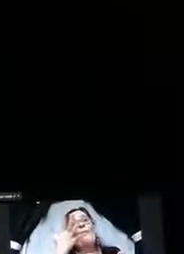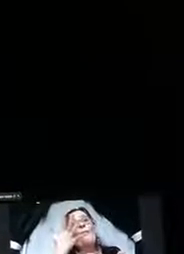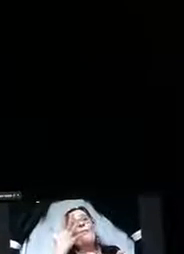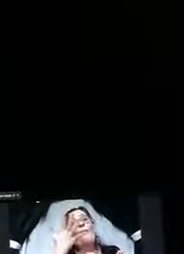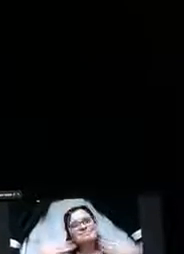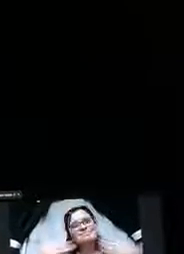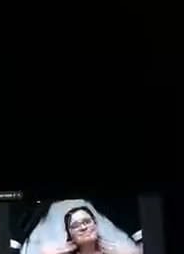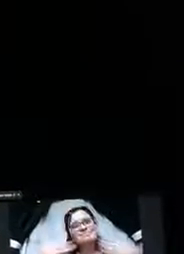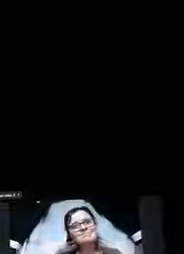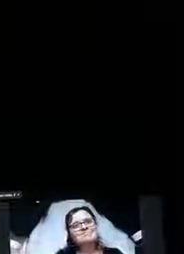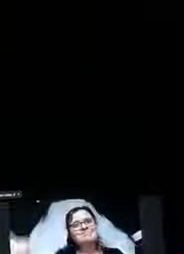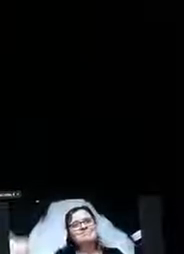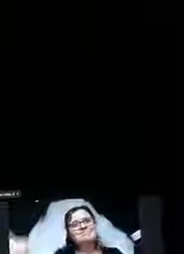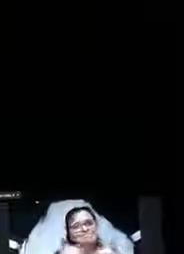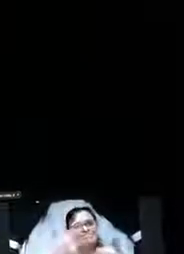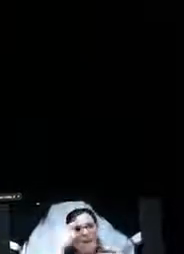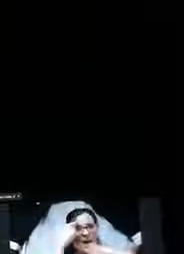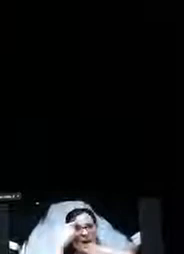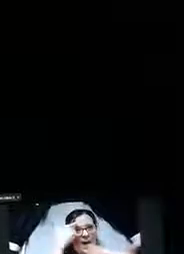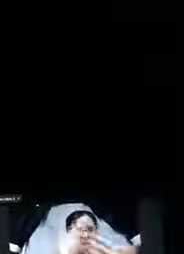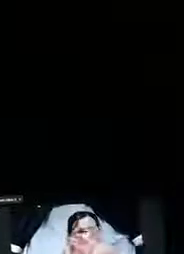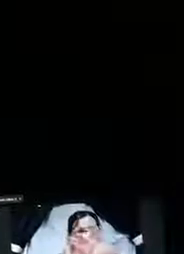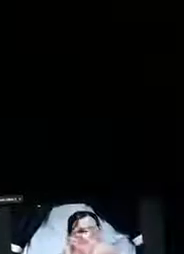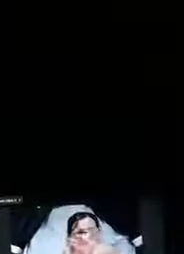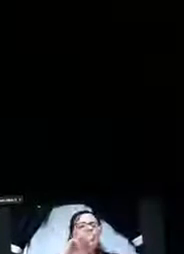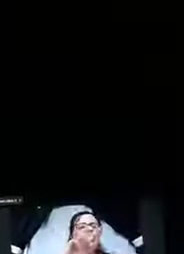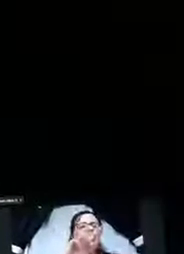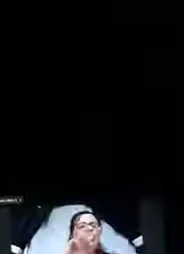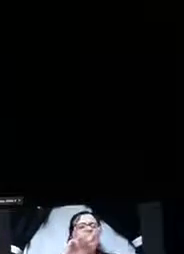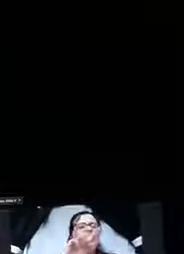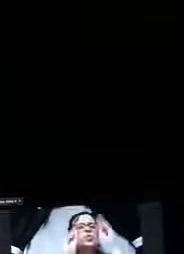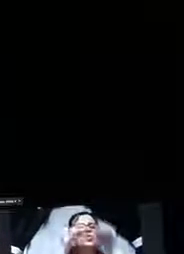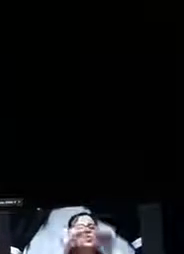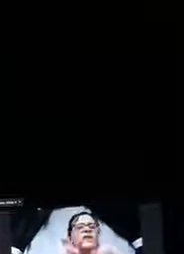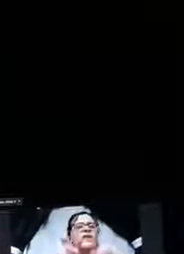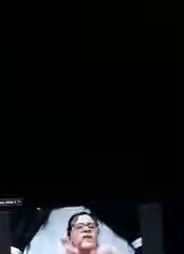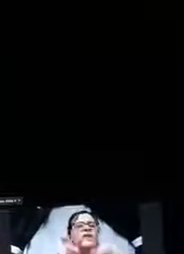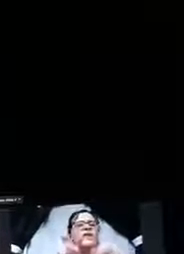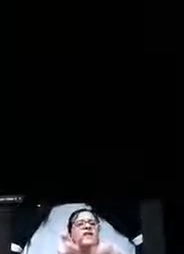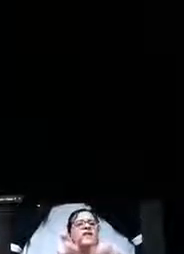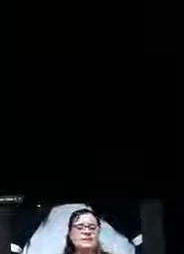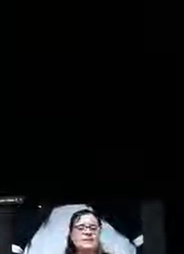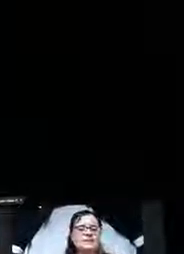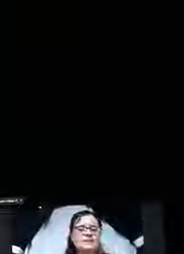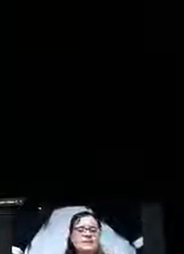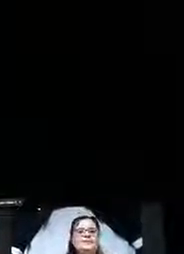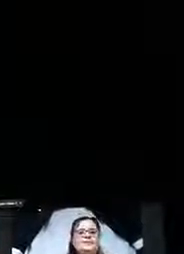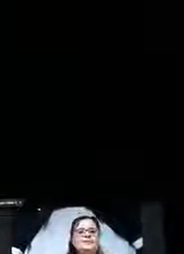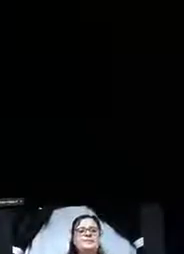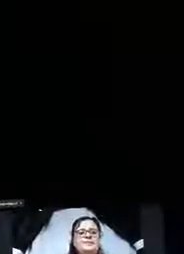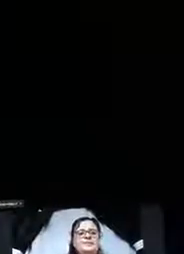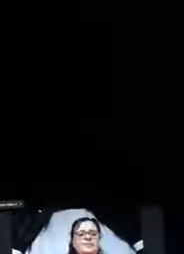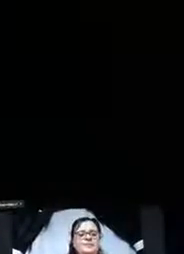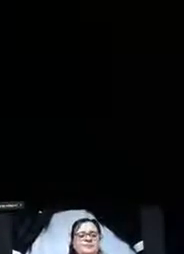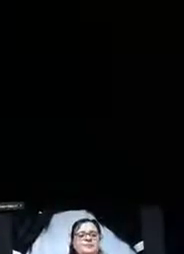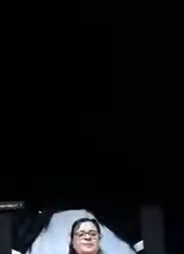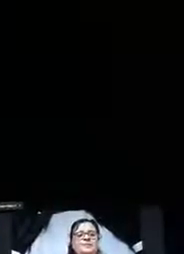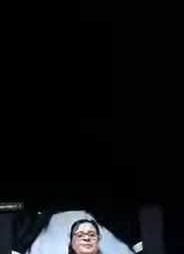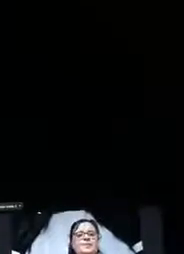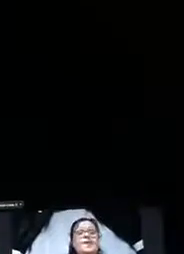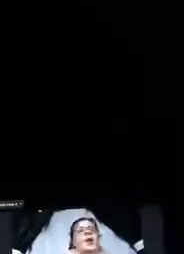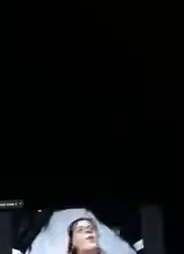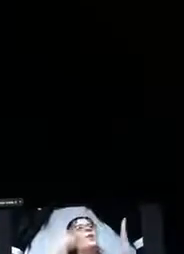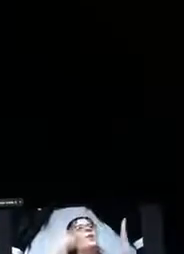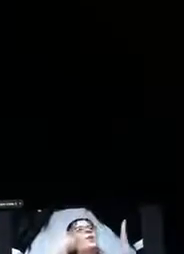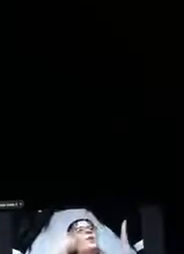vamos a tratar de dejar el video en la página. Bueno, voy a recorrer desde arriba que tenemos varios mensajes.